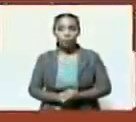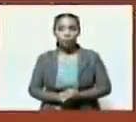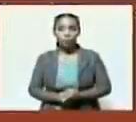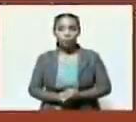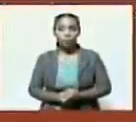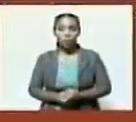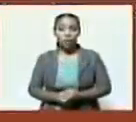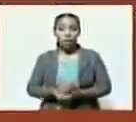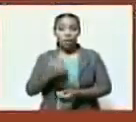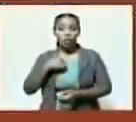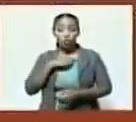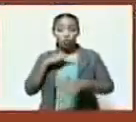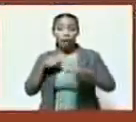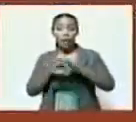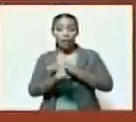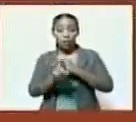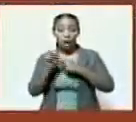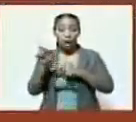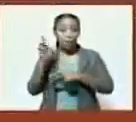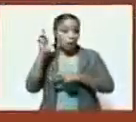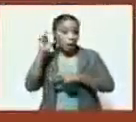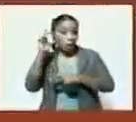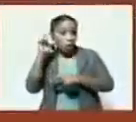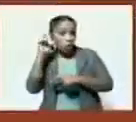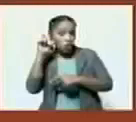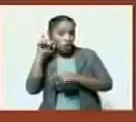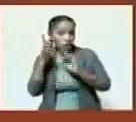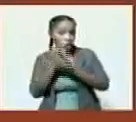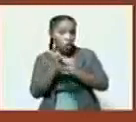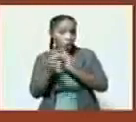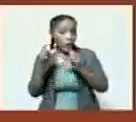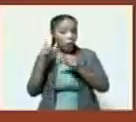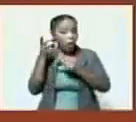Hemos tenido acceso a esos audios. Y,